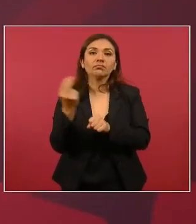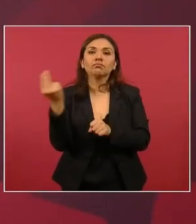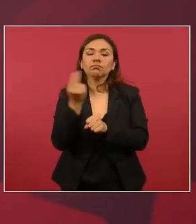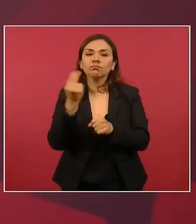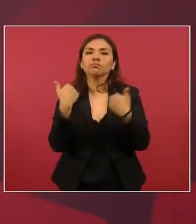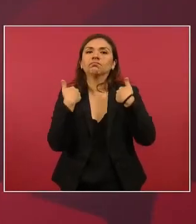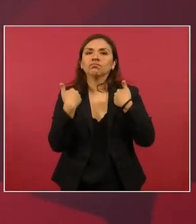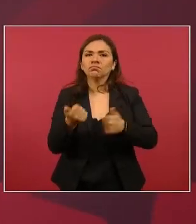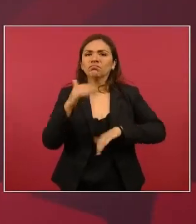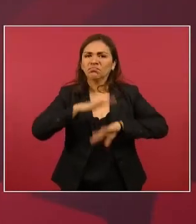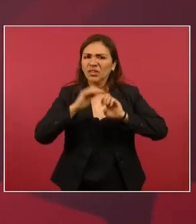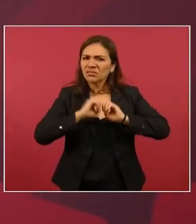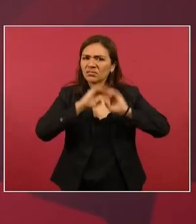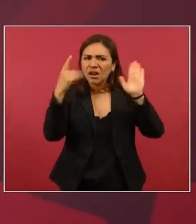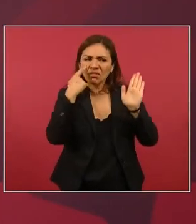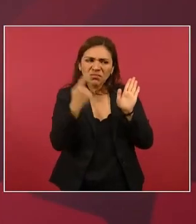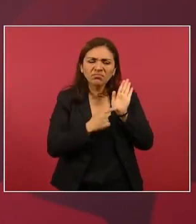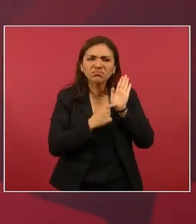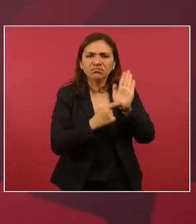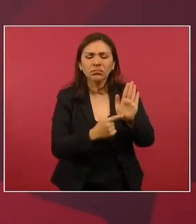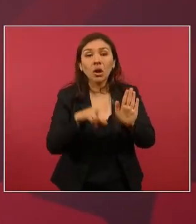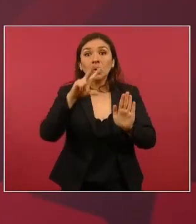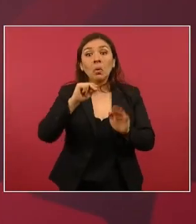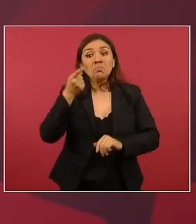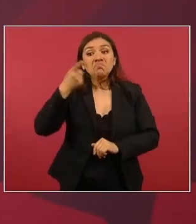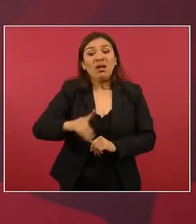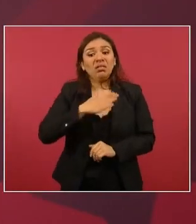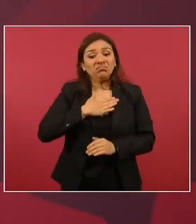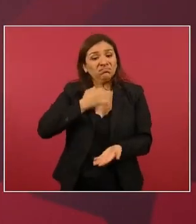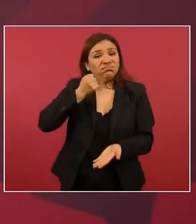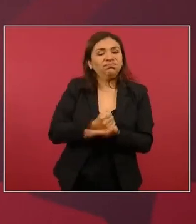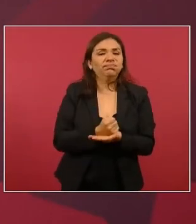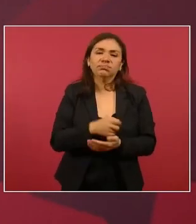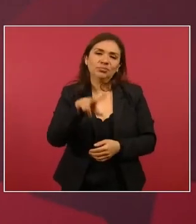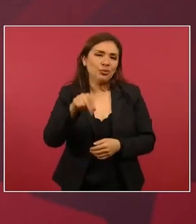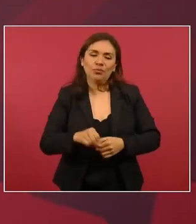convencer, no imponer.